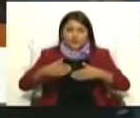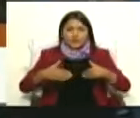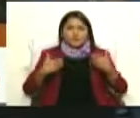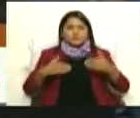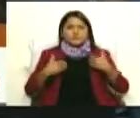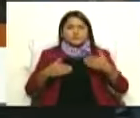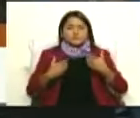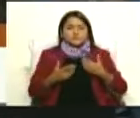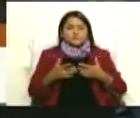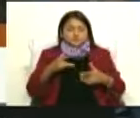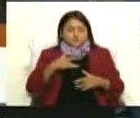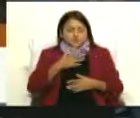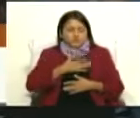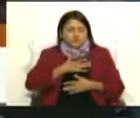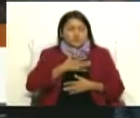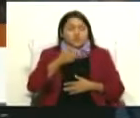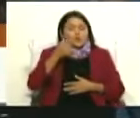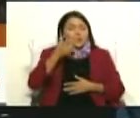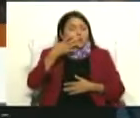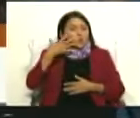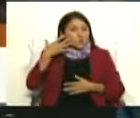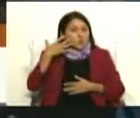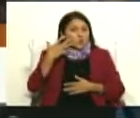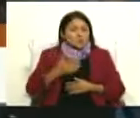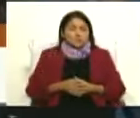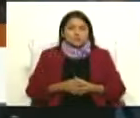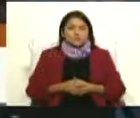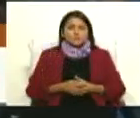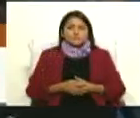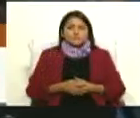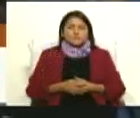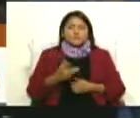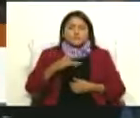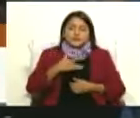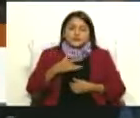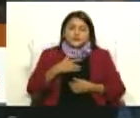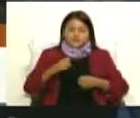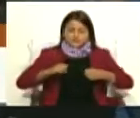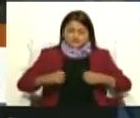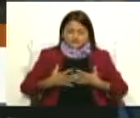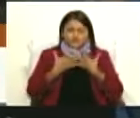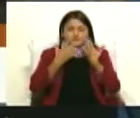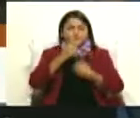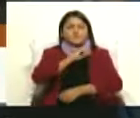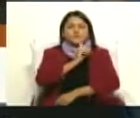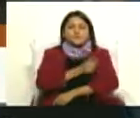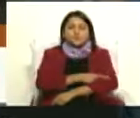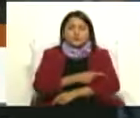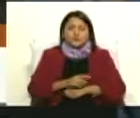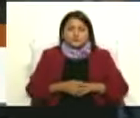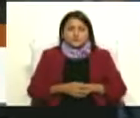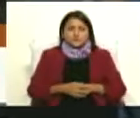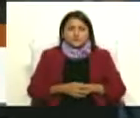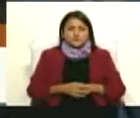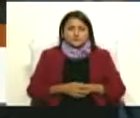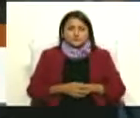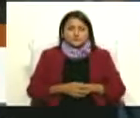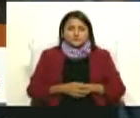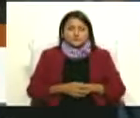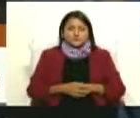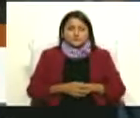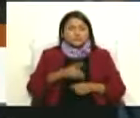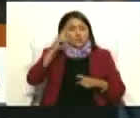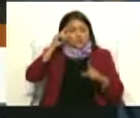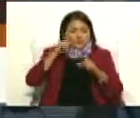colores, siéntanse orgullosos, aquí se respira y se siente la fuerza que ustedes nos dan. Bueno, la tarea de aquí al